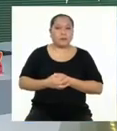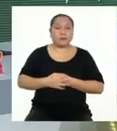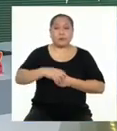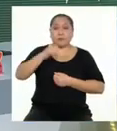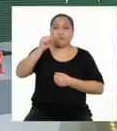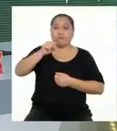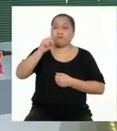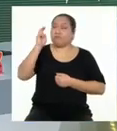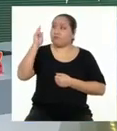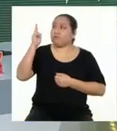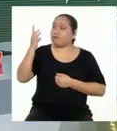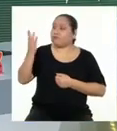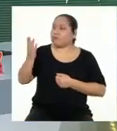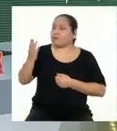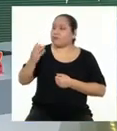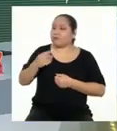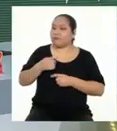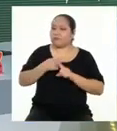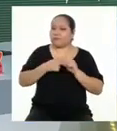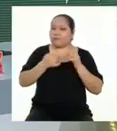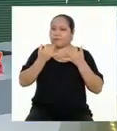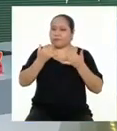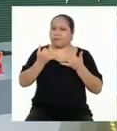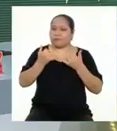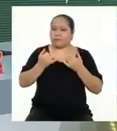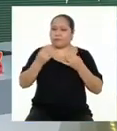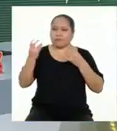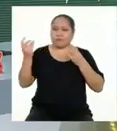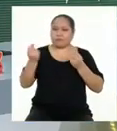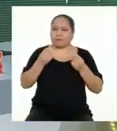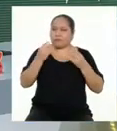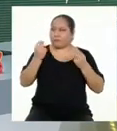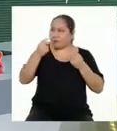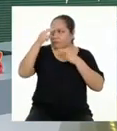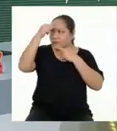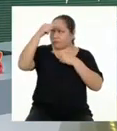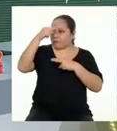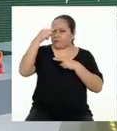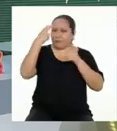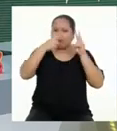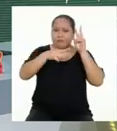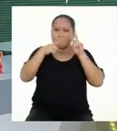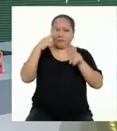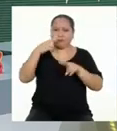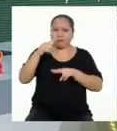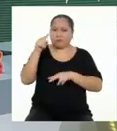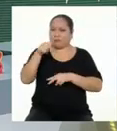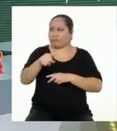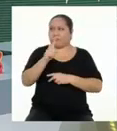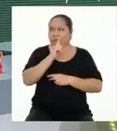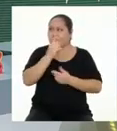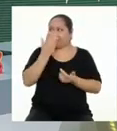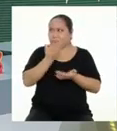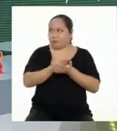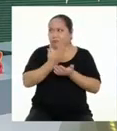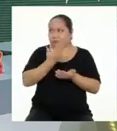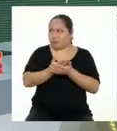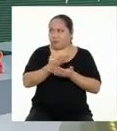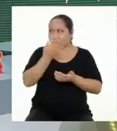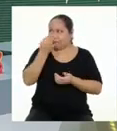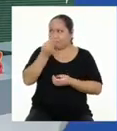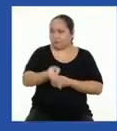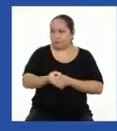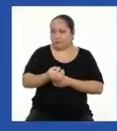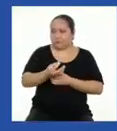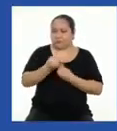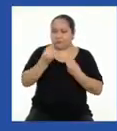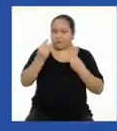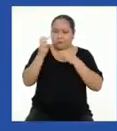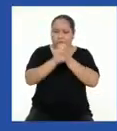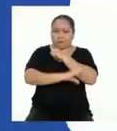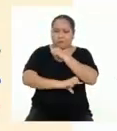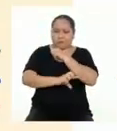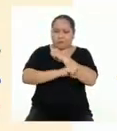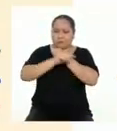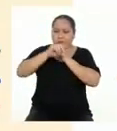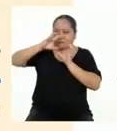Sí, profesor Iván, pero hoy en el Rappi Noticiero vimos que esto no está garantizado en varios países del